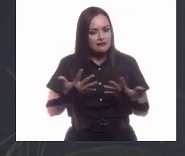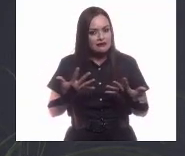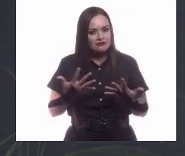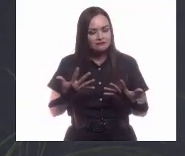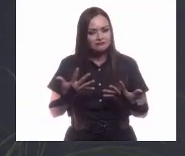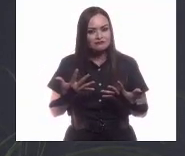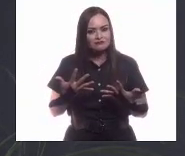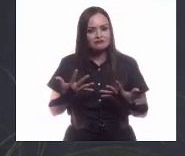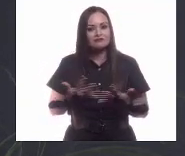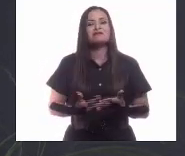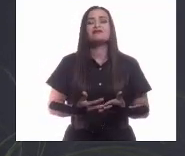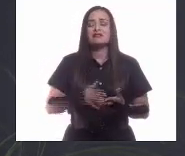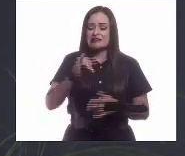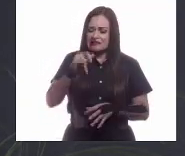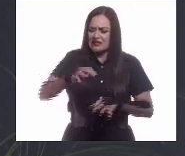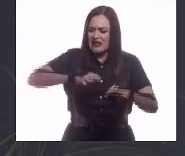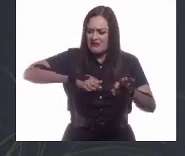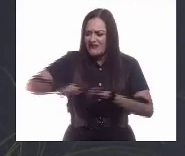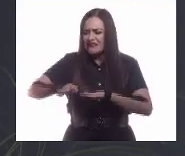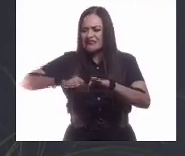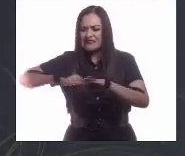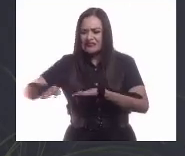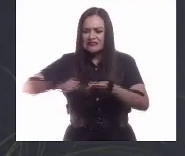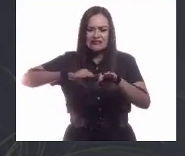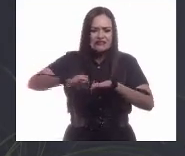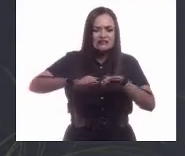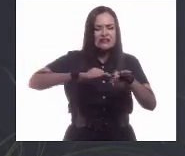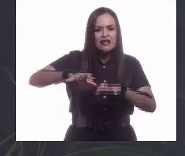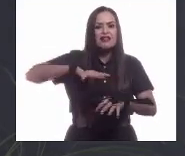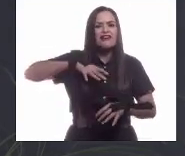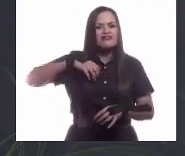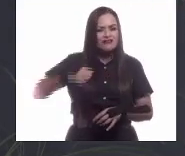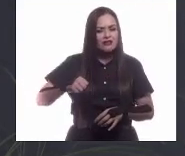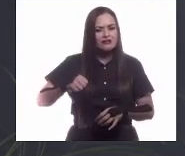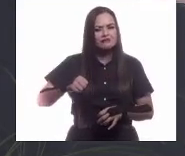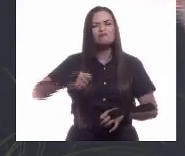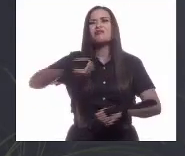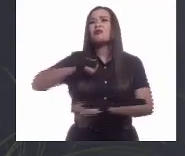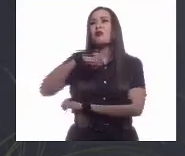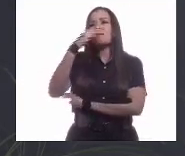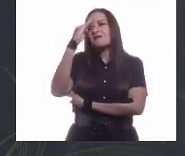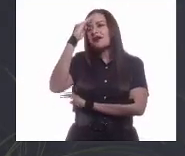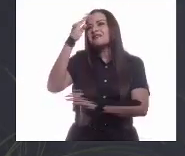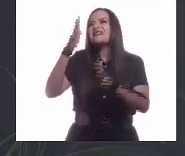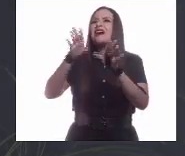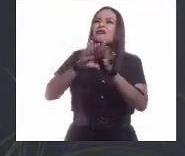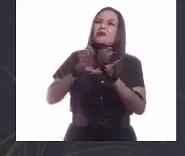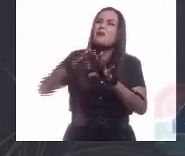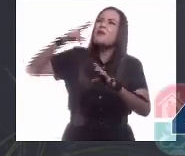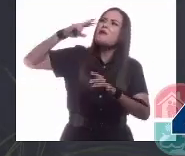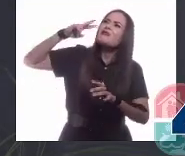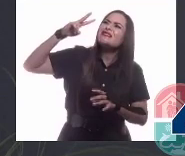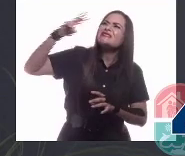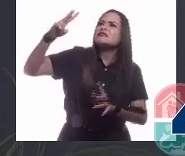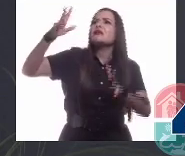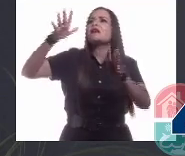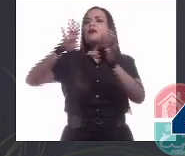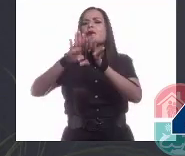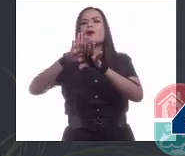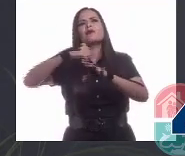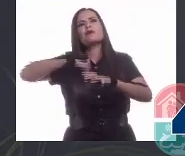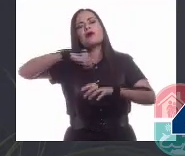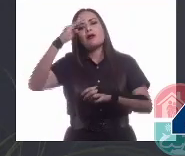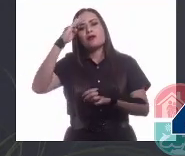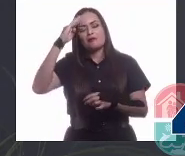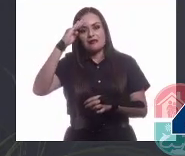llega, se labra, se moldea y se edifica. Propuse pensar en grande, ver lejos, aspirar a más,